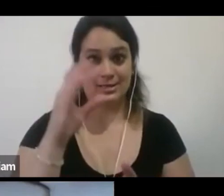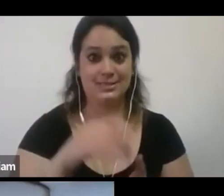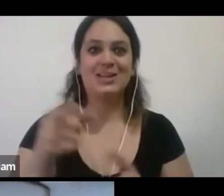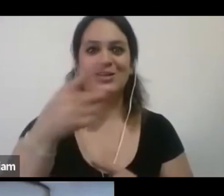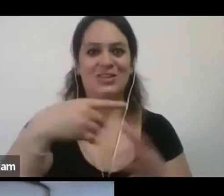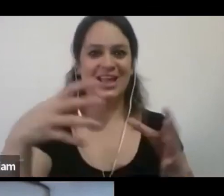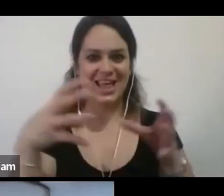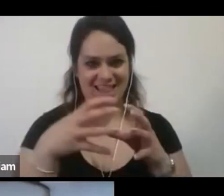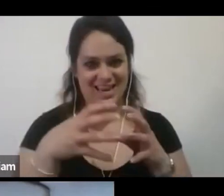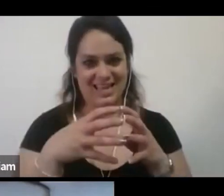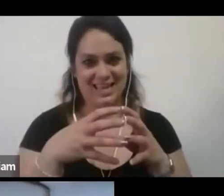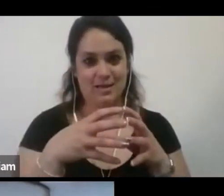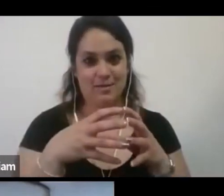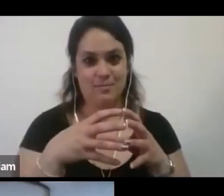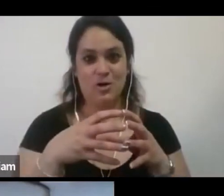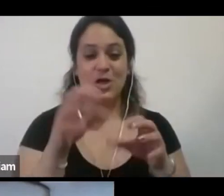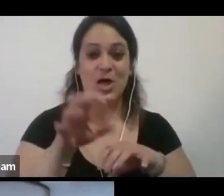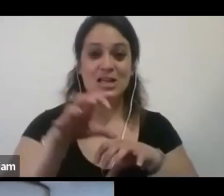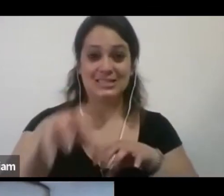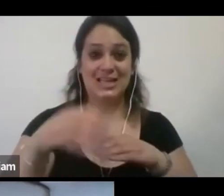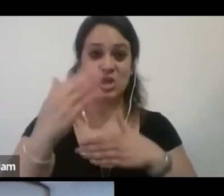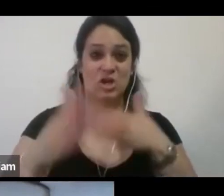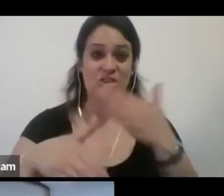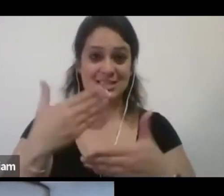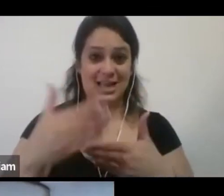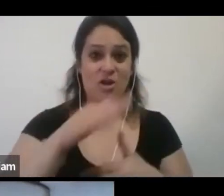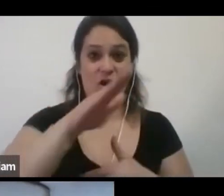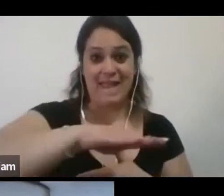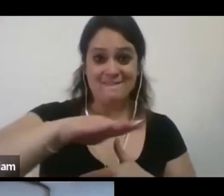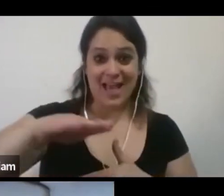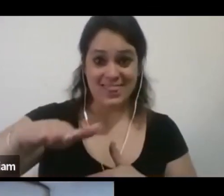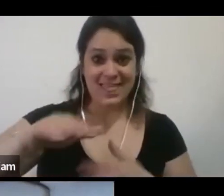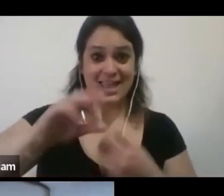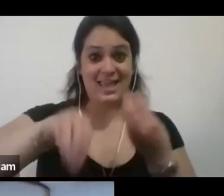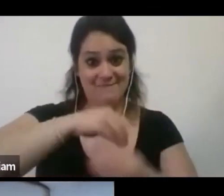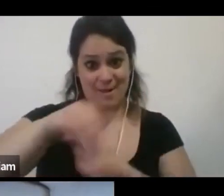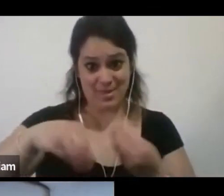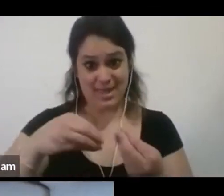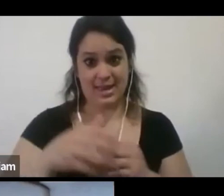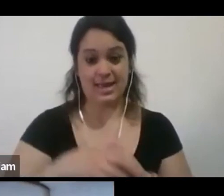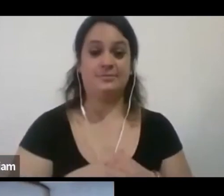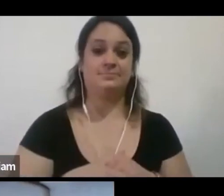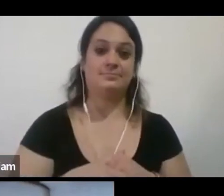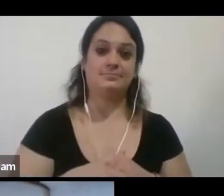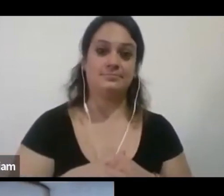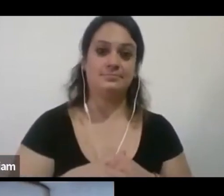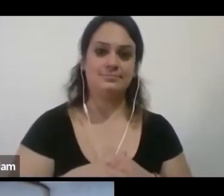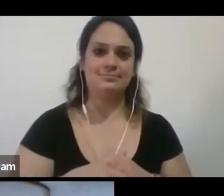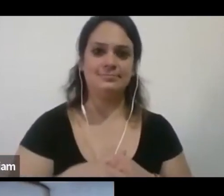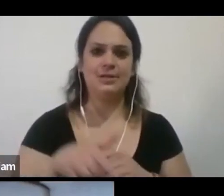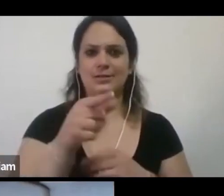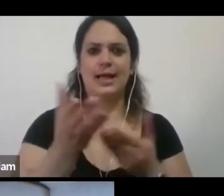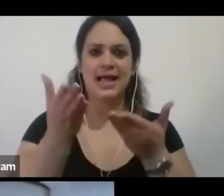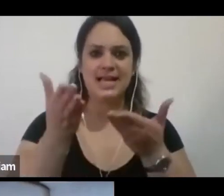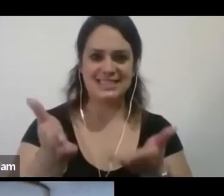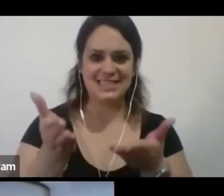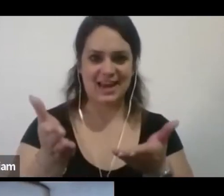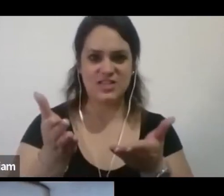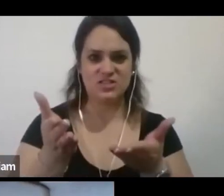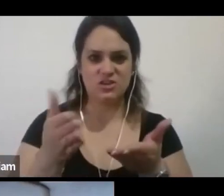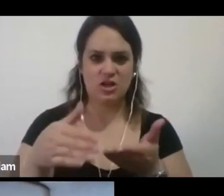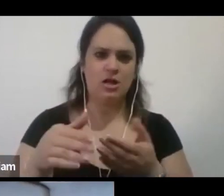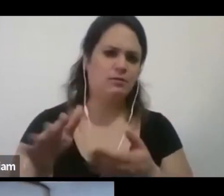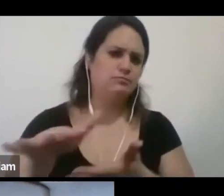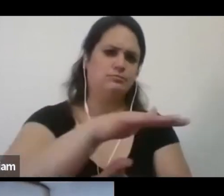equipo de los Centros de Desarrollo Infantil y Familia, que brindan un servicio a toda la